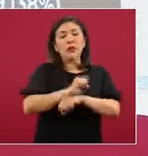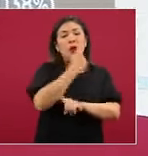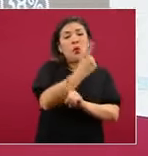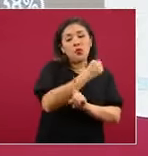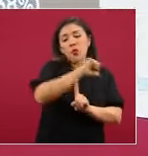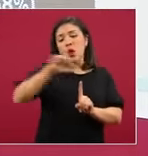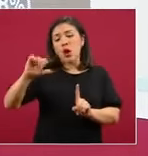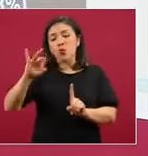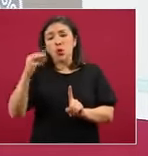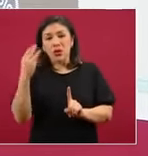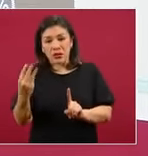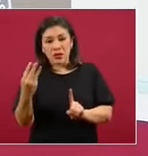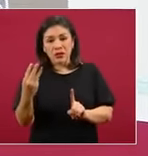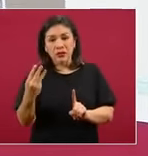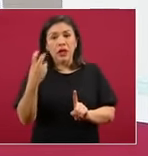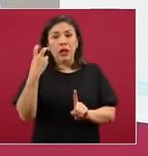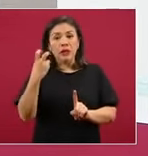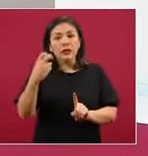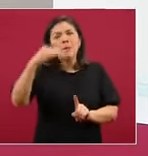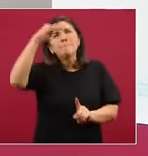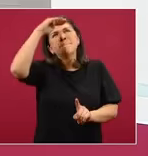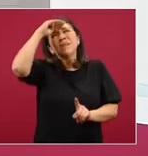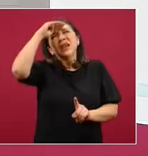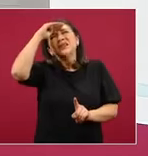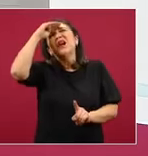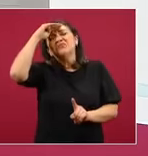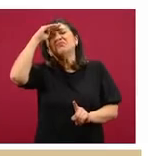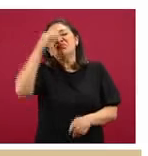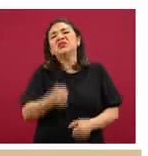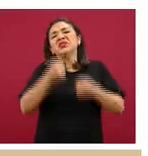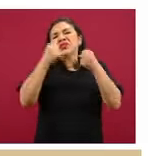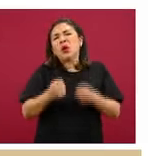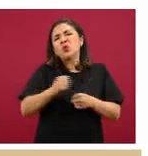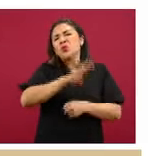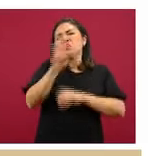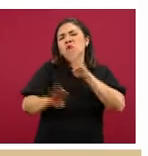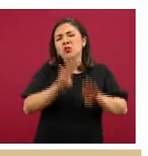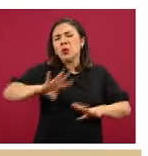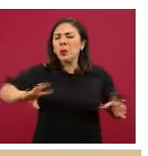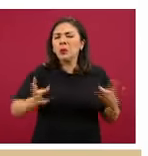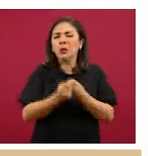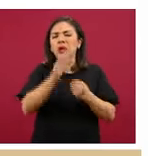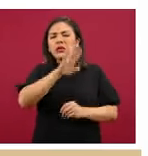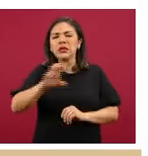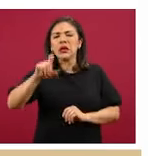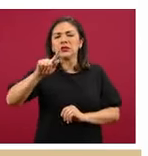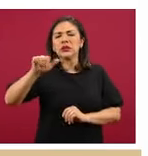43. Lo que se esperaba, de acuerdo a este promedio, era un total de